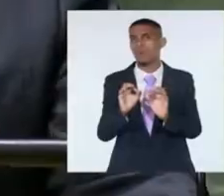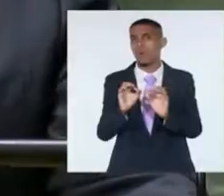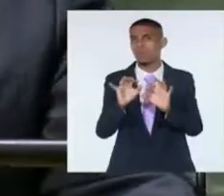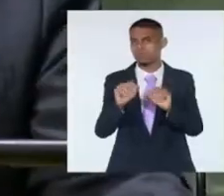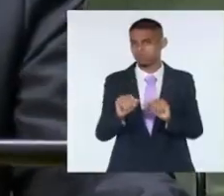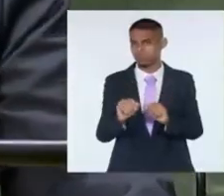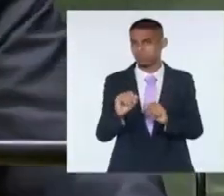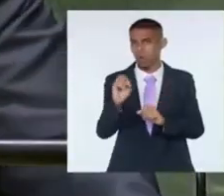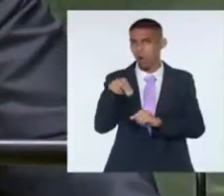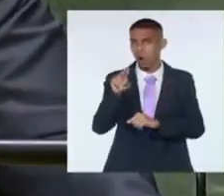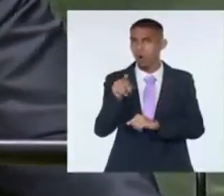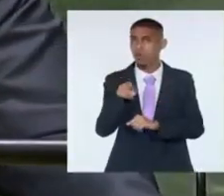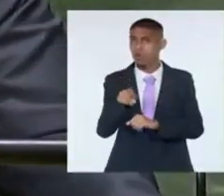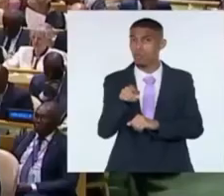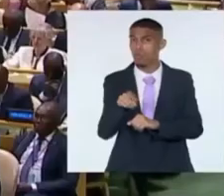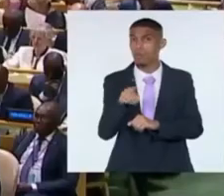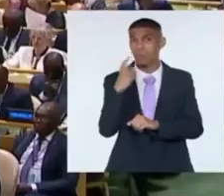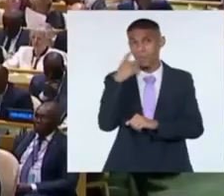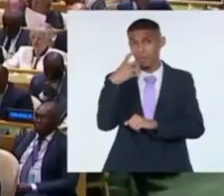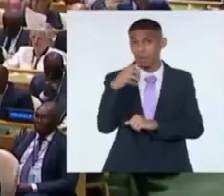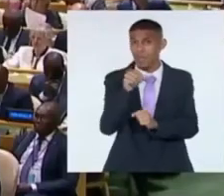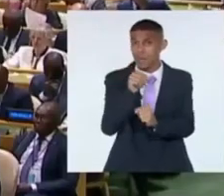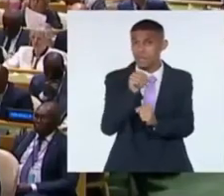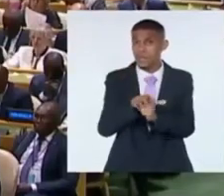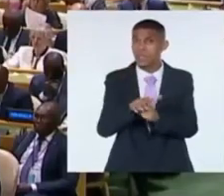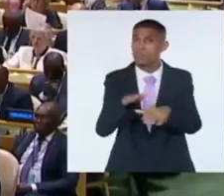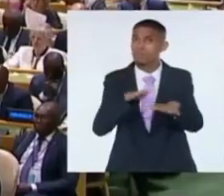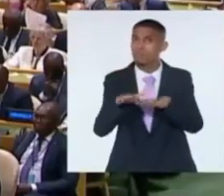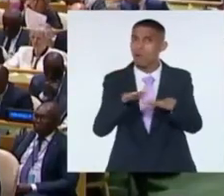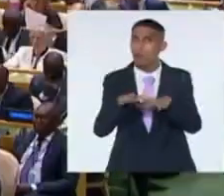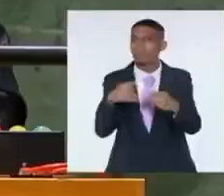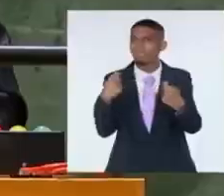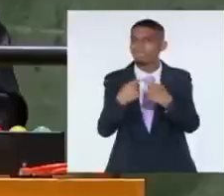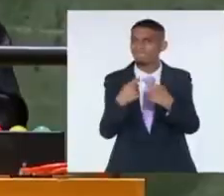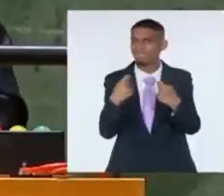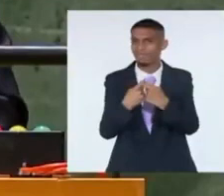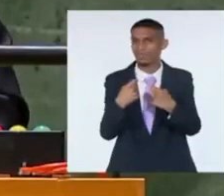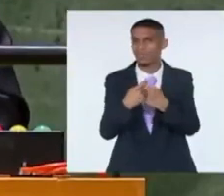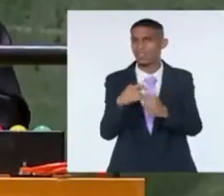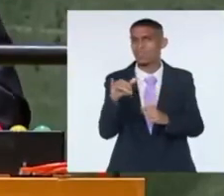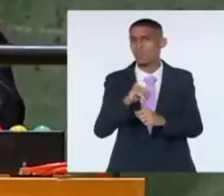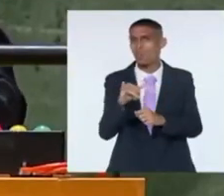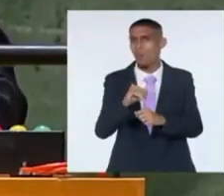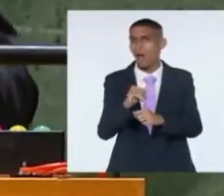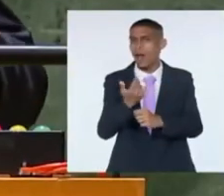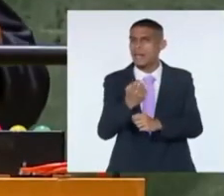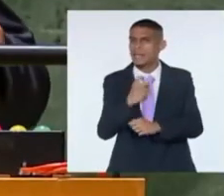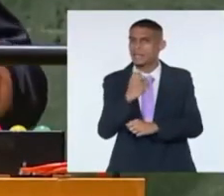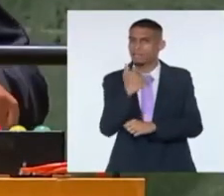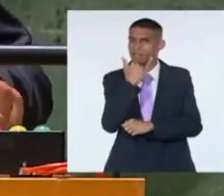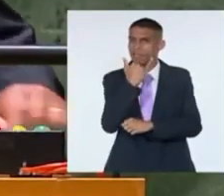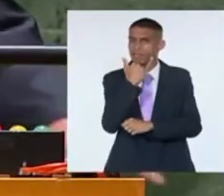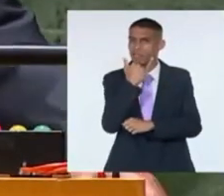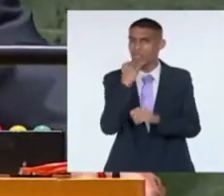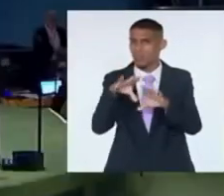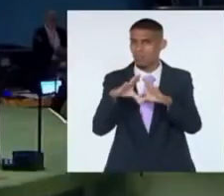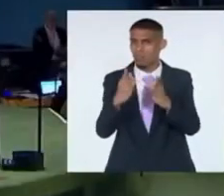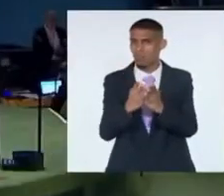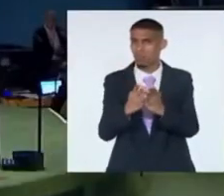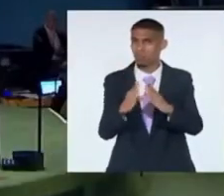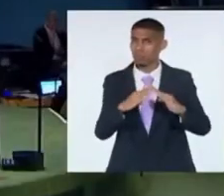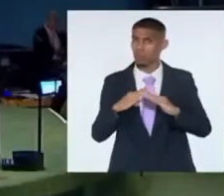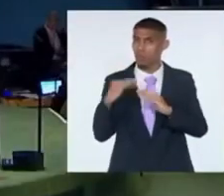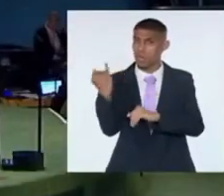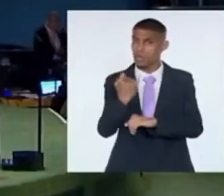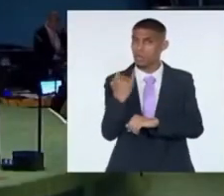que este segmento de alto nivel comienza en momentos de conflictos y grandes desafíos para la humanidad y le corresponde a la comunidad internacional